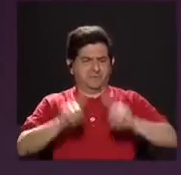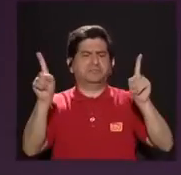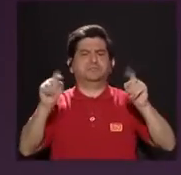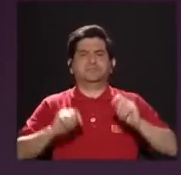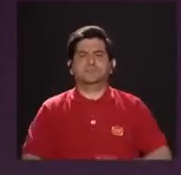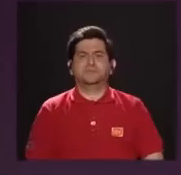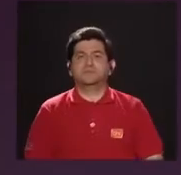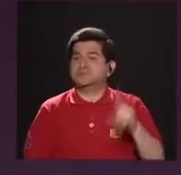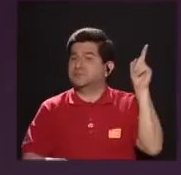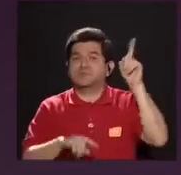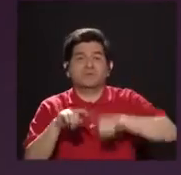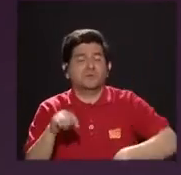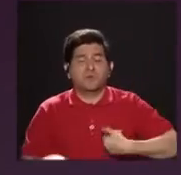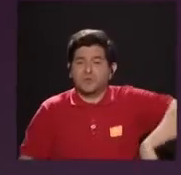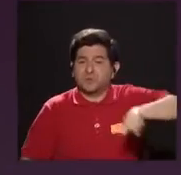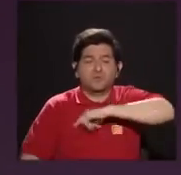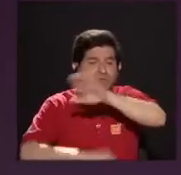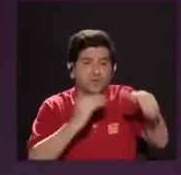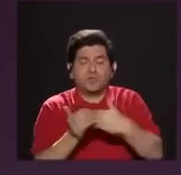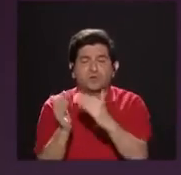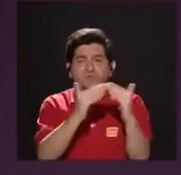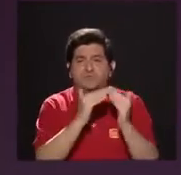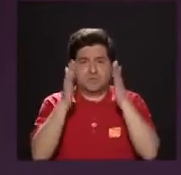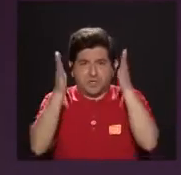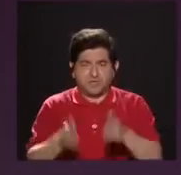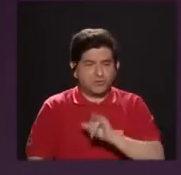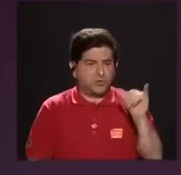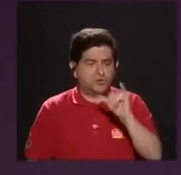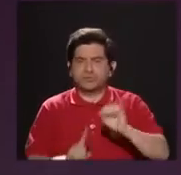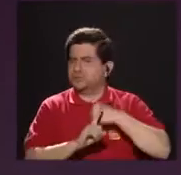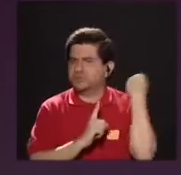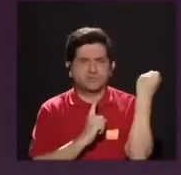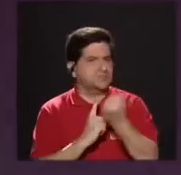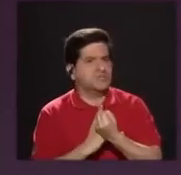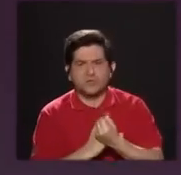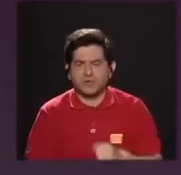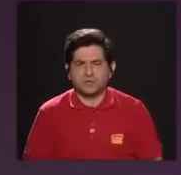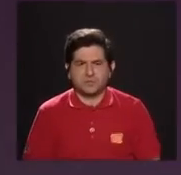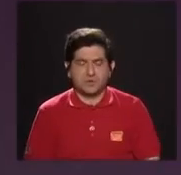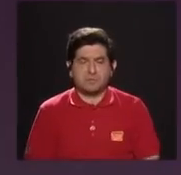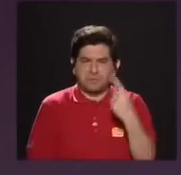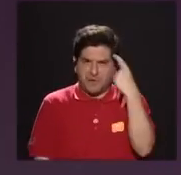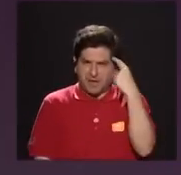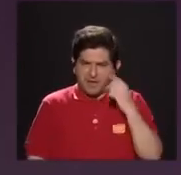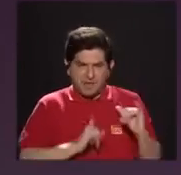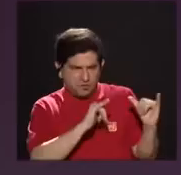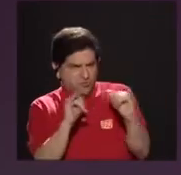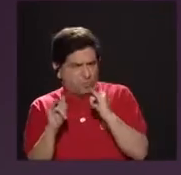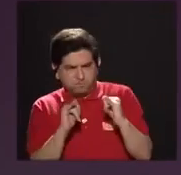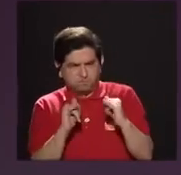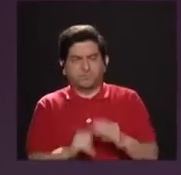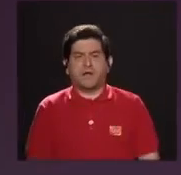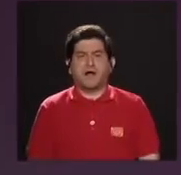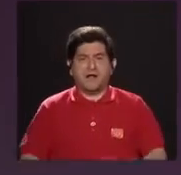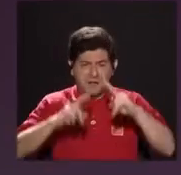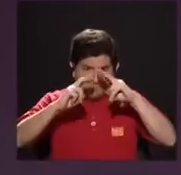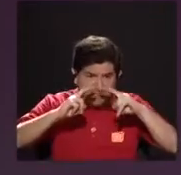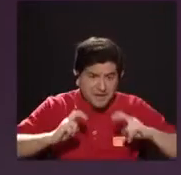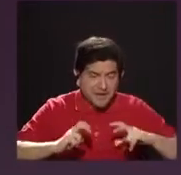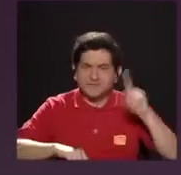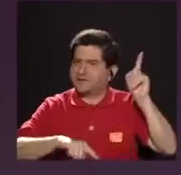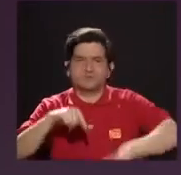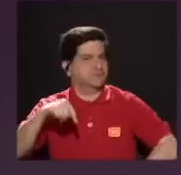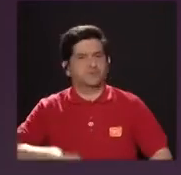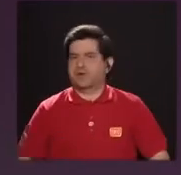distintos. No podemos poner a toda la ciudadanía dentro de un mismo saco o dentro de un mismo envase para poder analizarlo, porque eso no